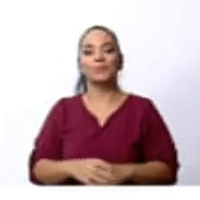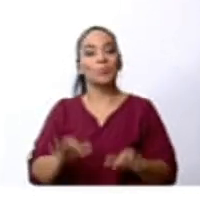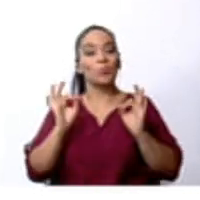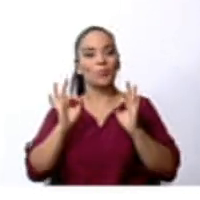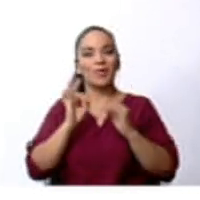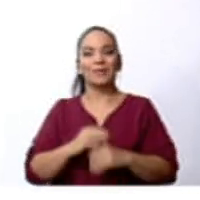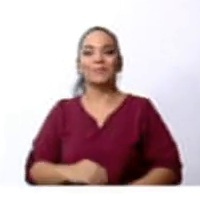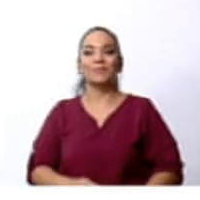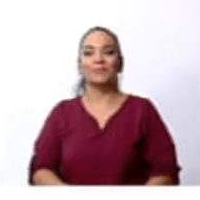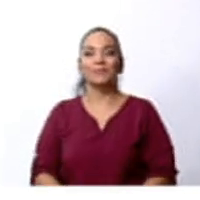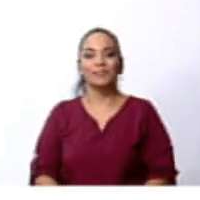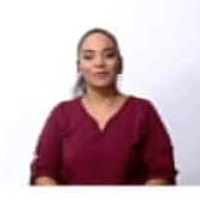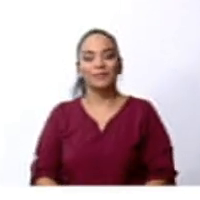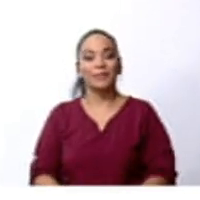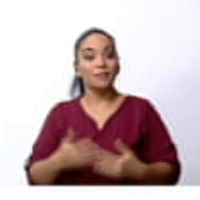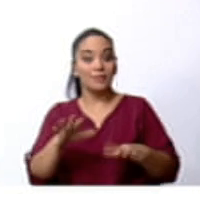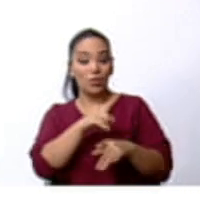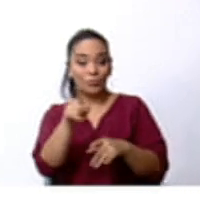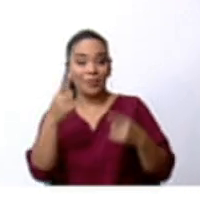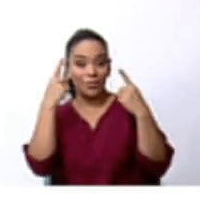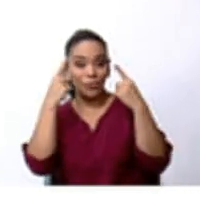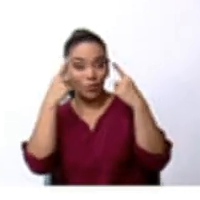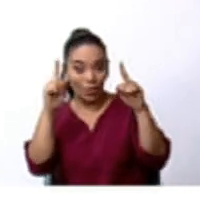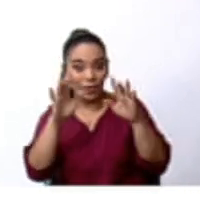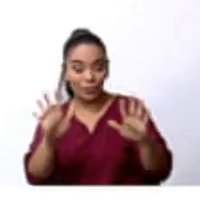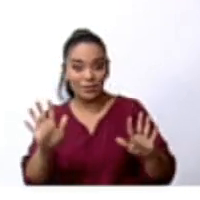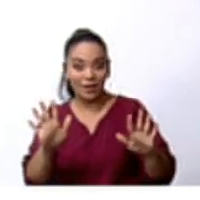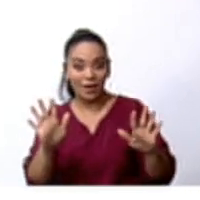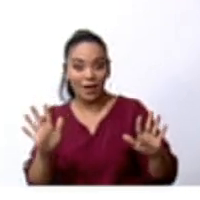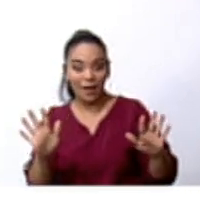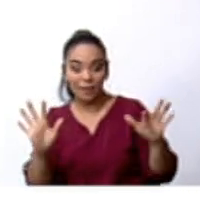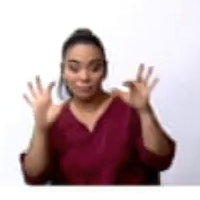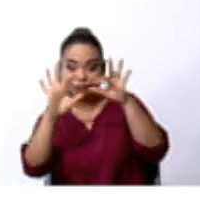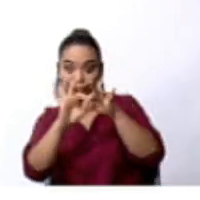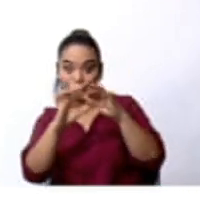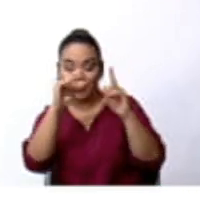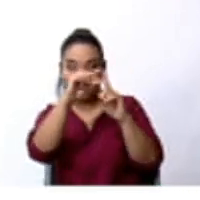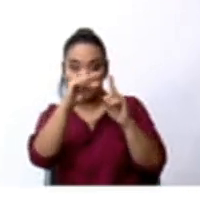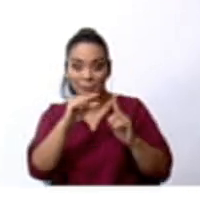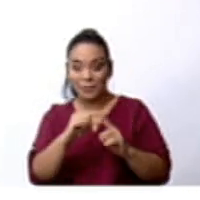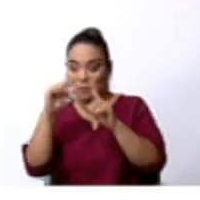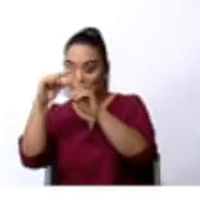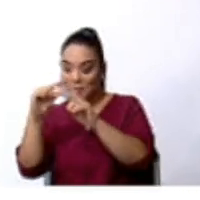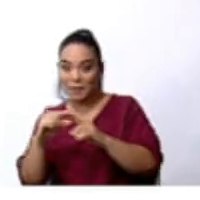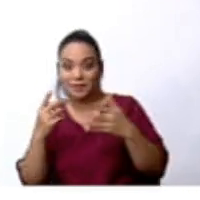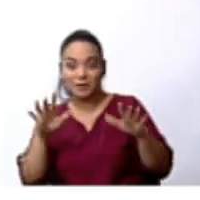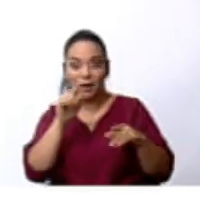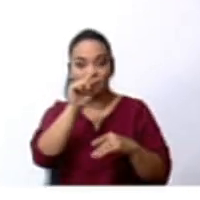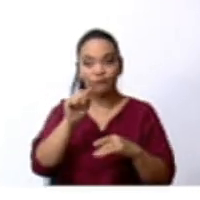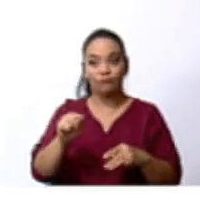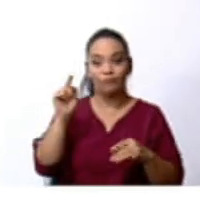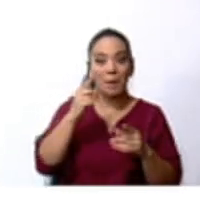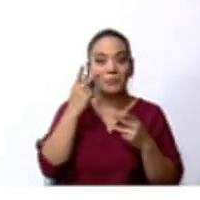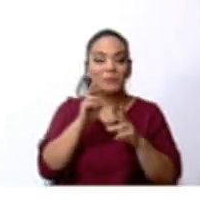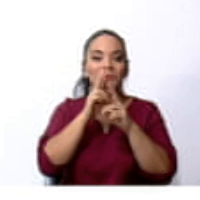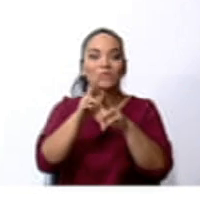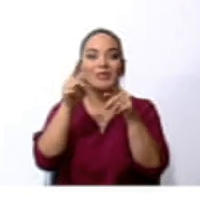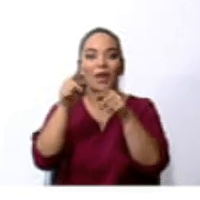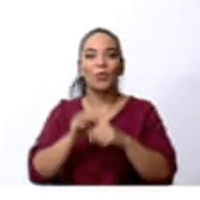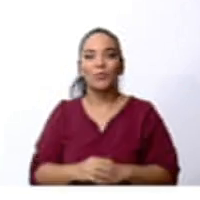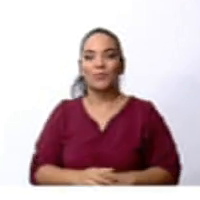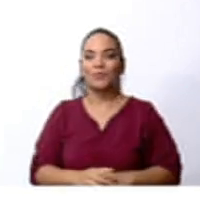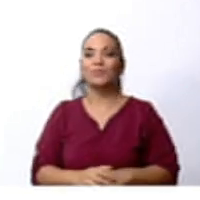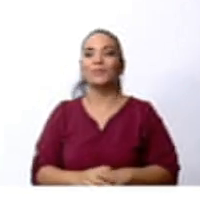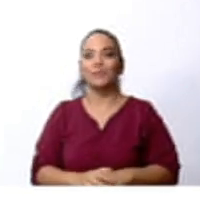bien. Y ya identificaron, ya lograron unir esas palabras. Vamos a ver cómo quedaban